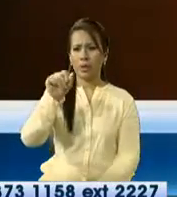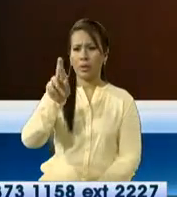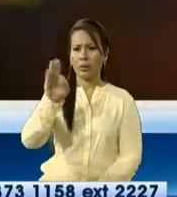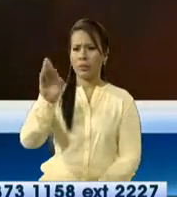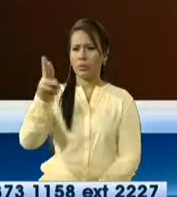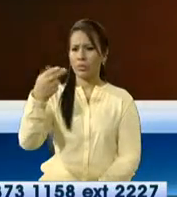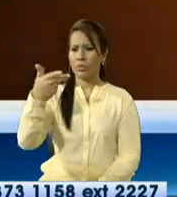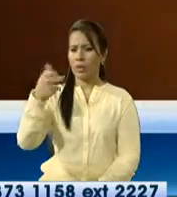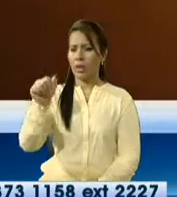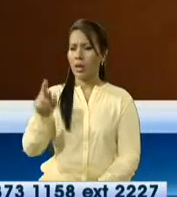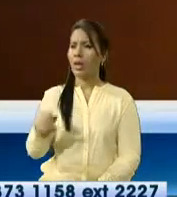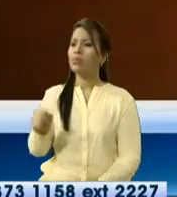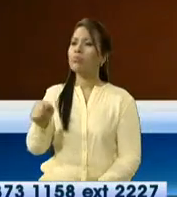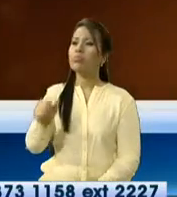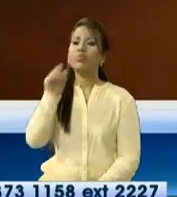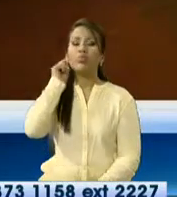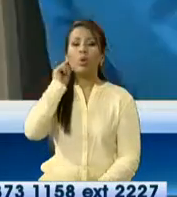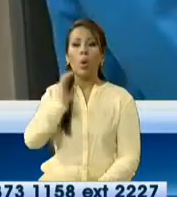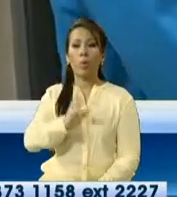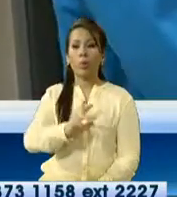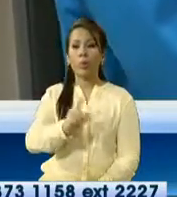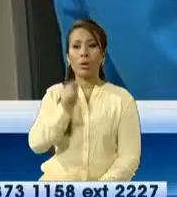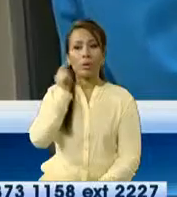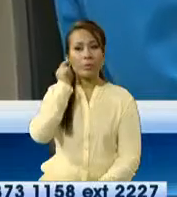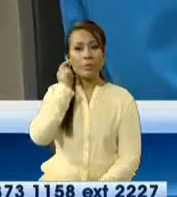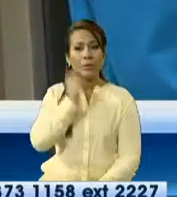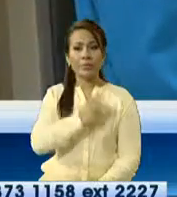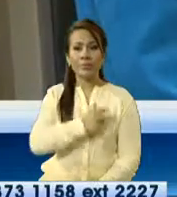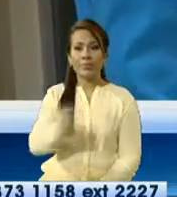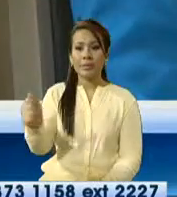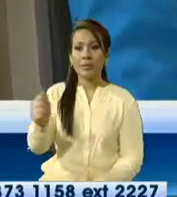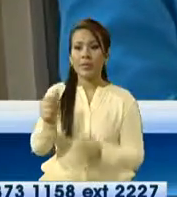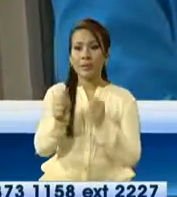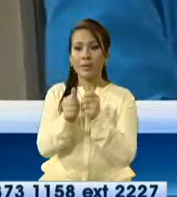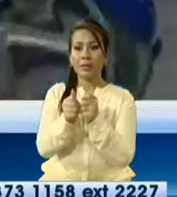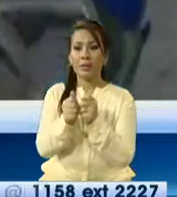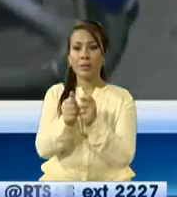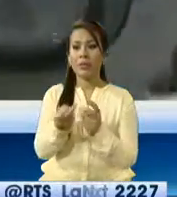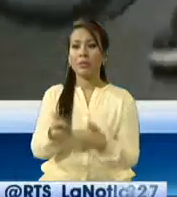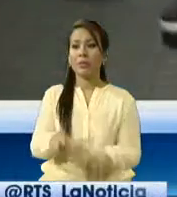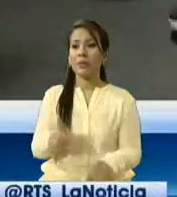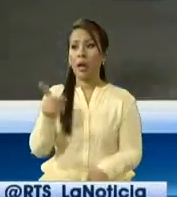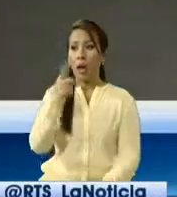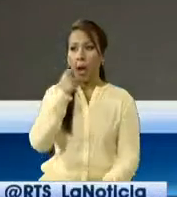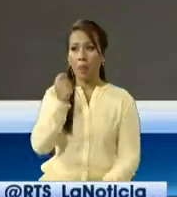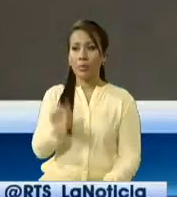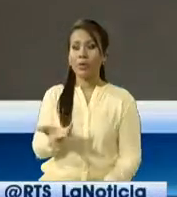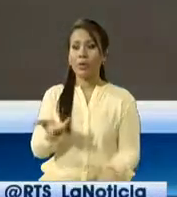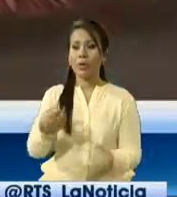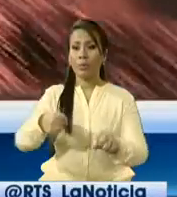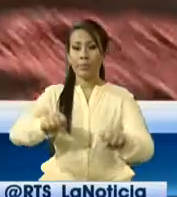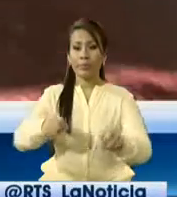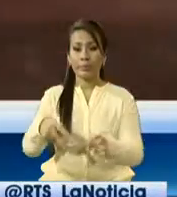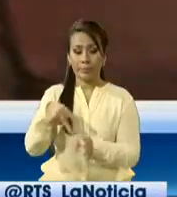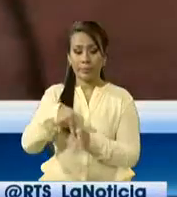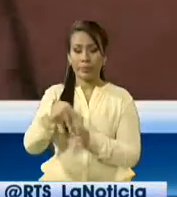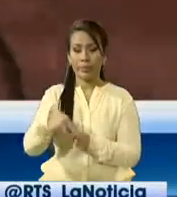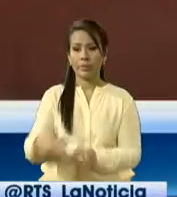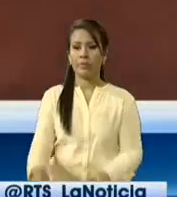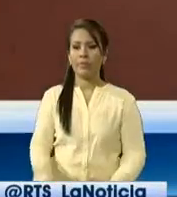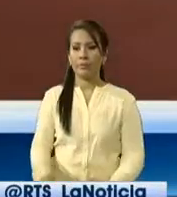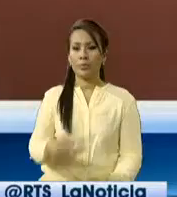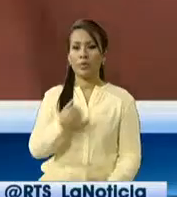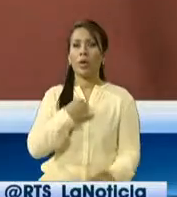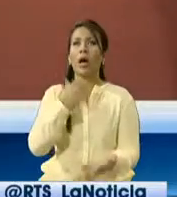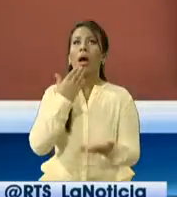Cordillera del Cóndor, en el noroeste de la urbe. Los sujetos se movilizaban a bordo de una motocicleta. Más que todo yo dar